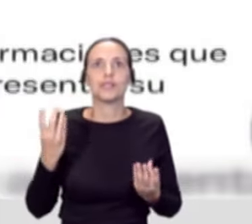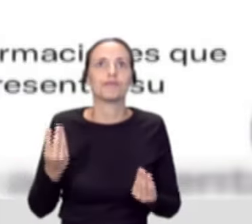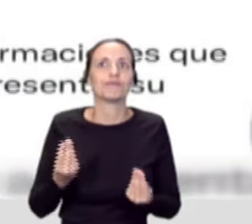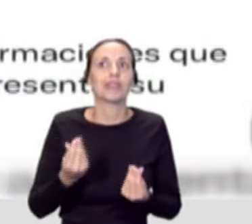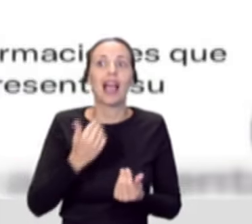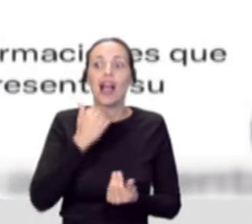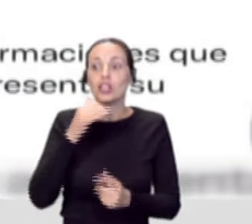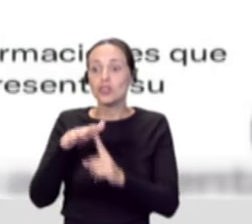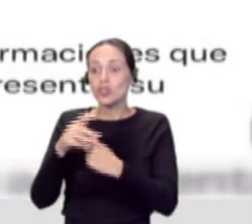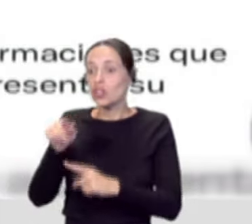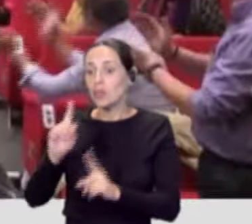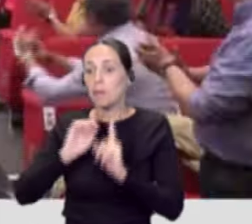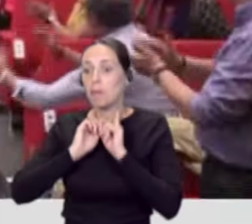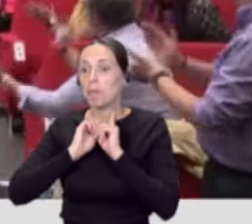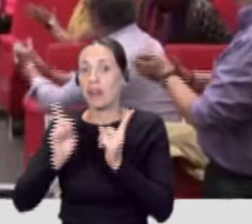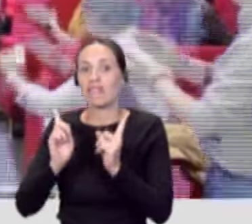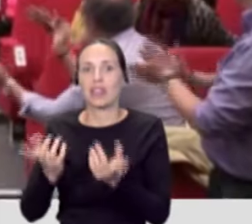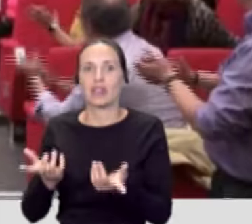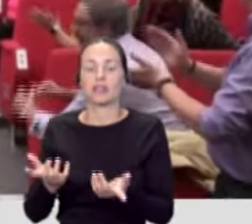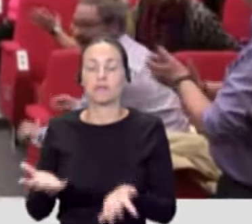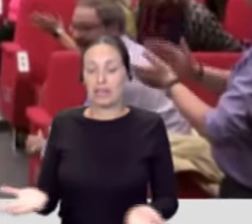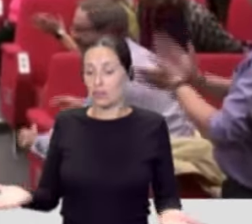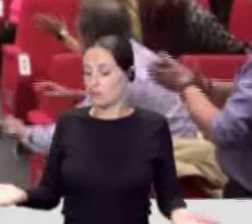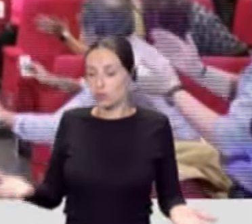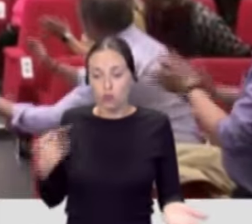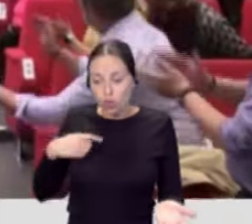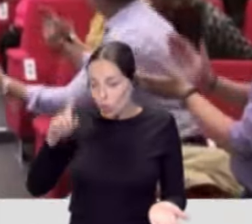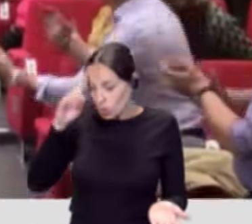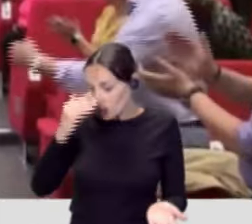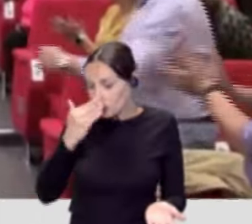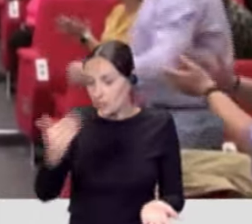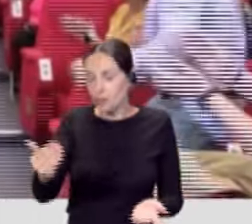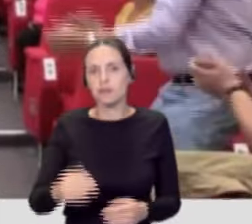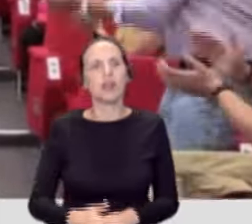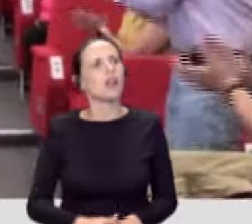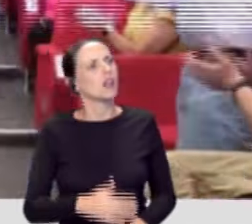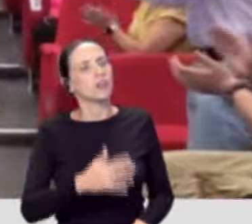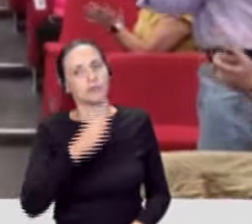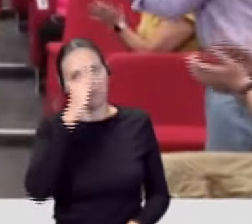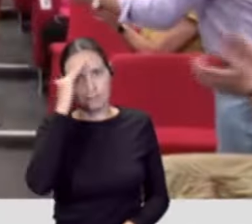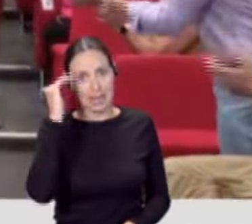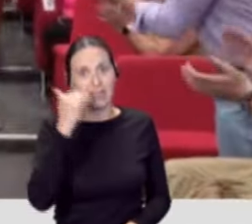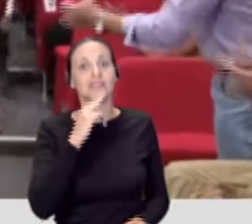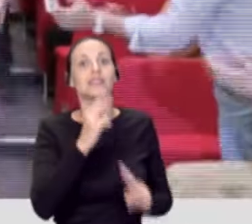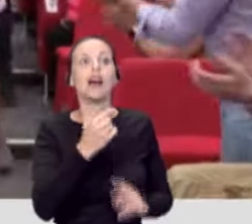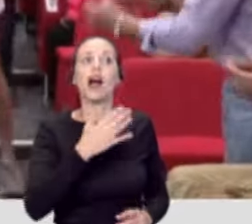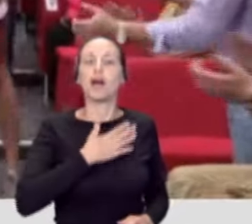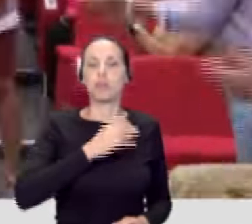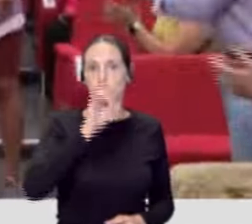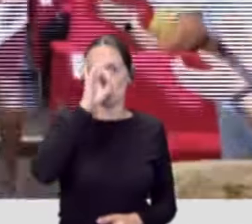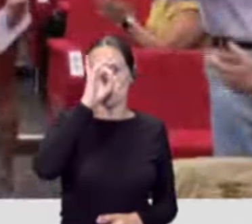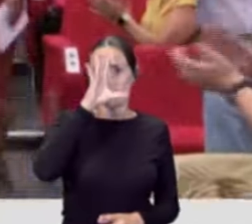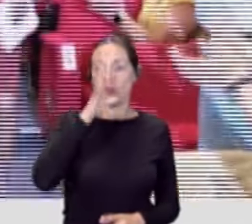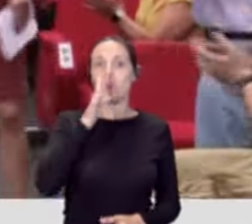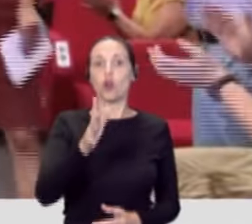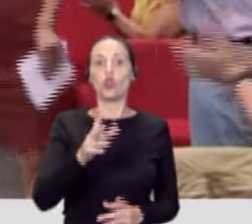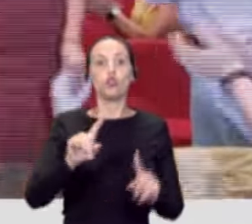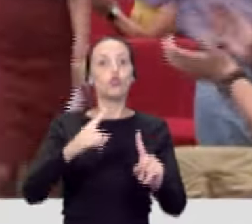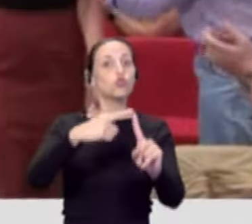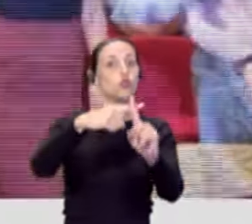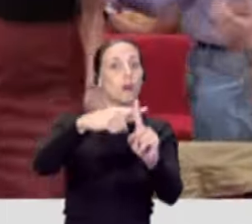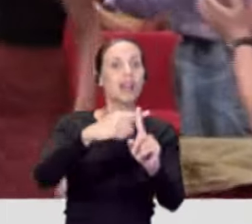prevenir este tipo de cosas. Lo que pasa es que yo ya no sé, de verdad, es que como... A mí me ha sorprendido la declaración de Sumar. Dice que la ejecutiva